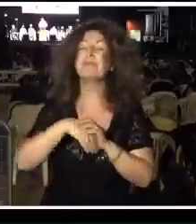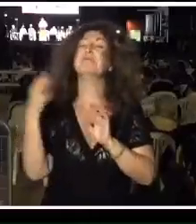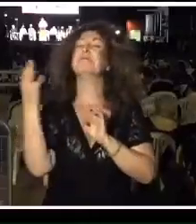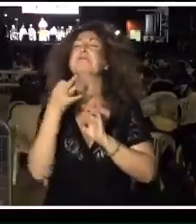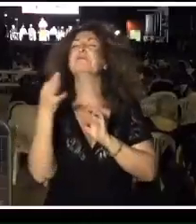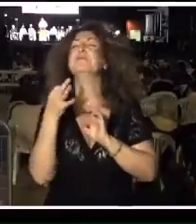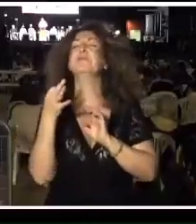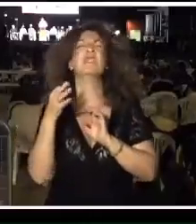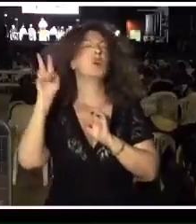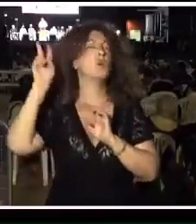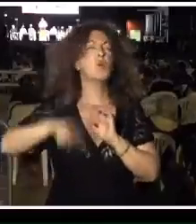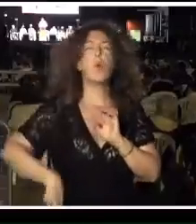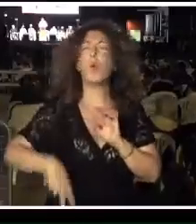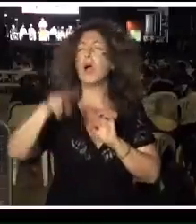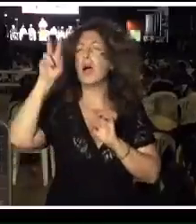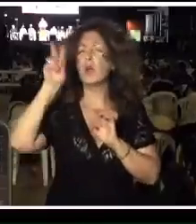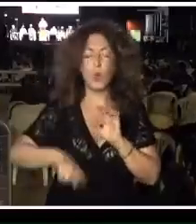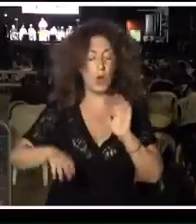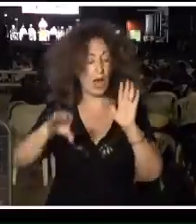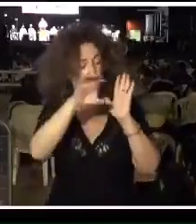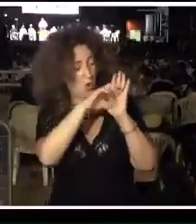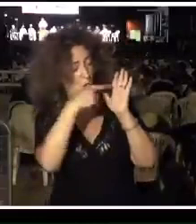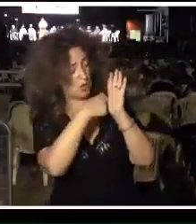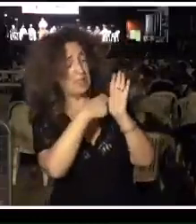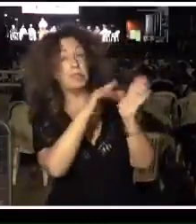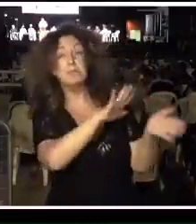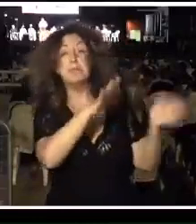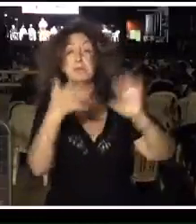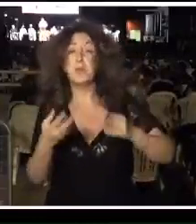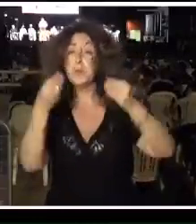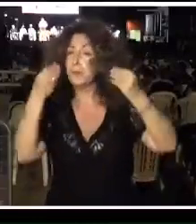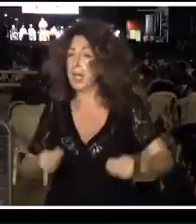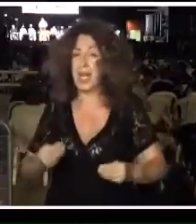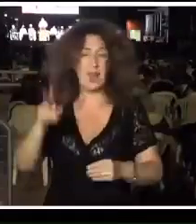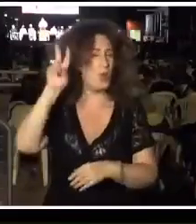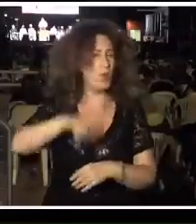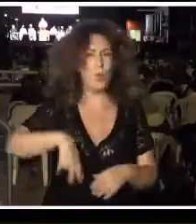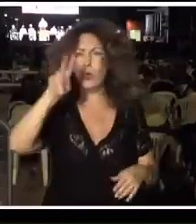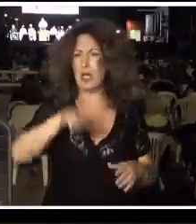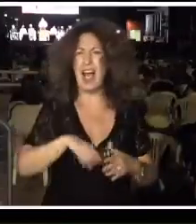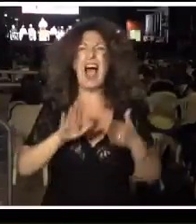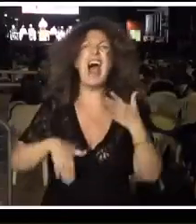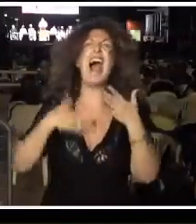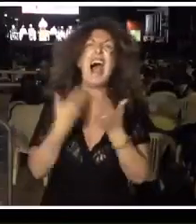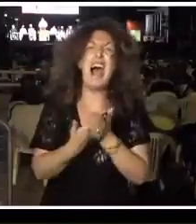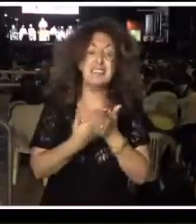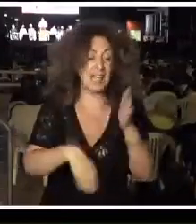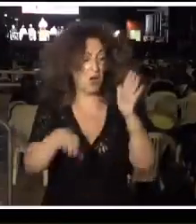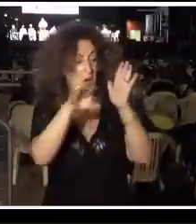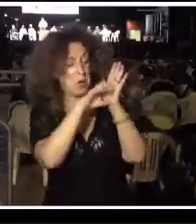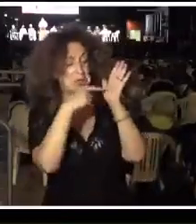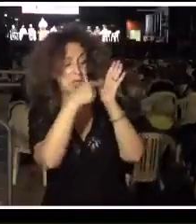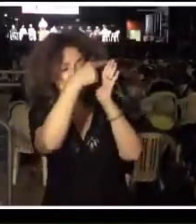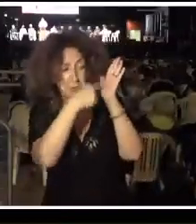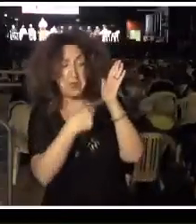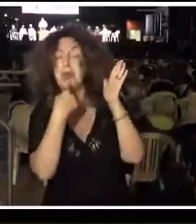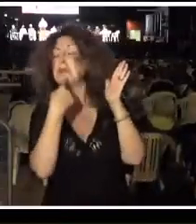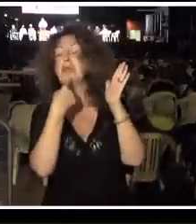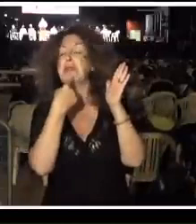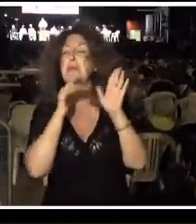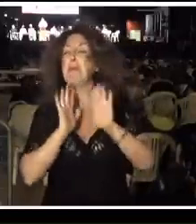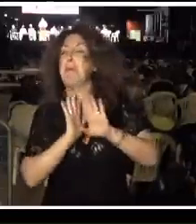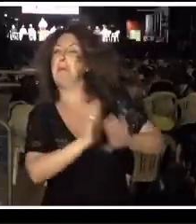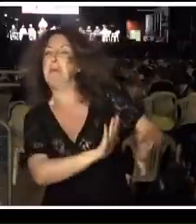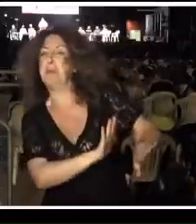democrático nunca se desarrollaron ni cumplieron debidamente e incluso fueron arrinconados desde que las